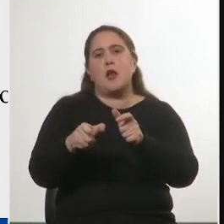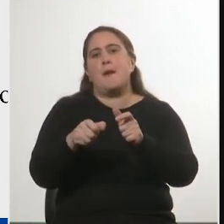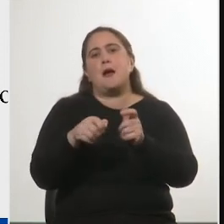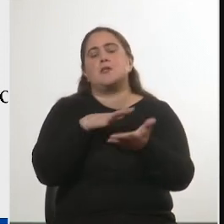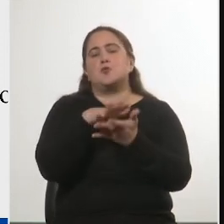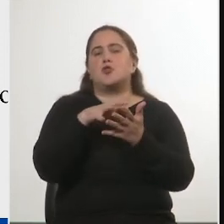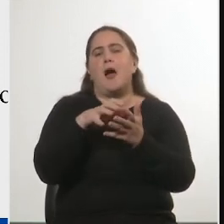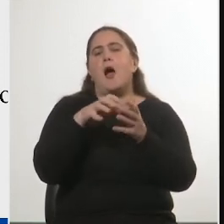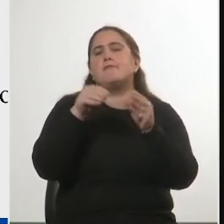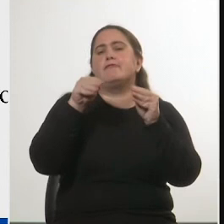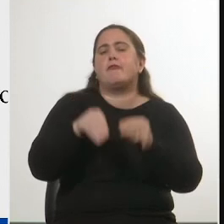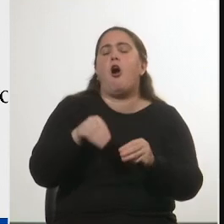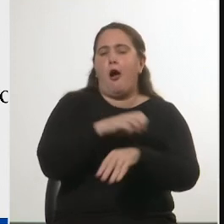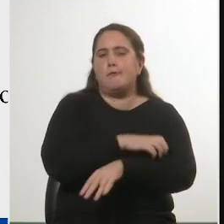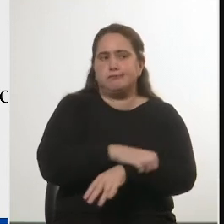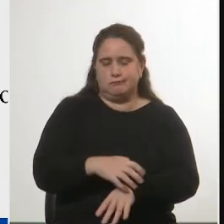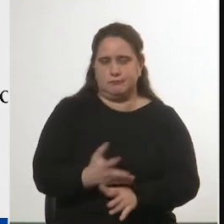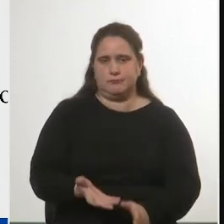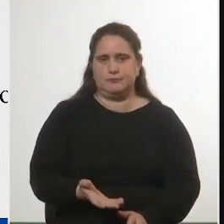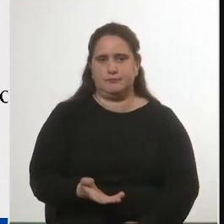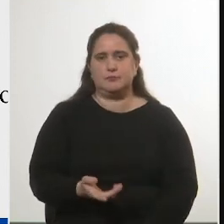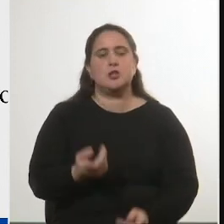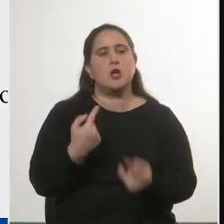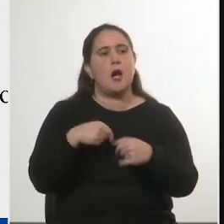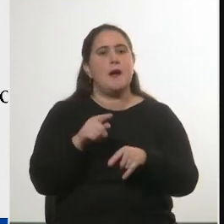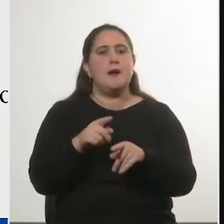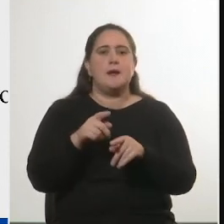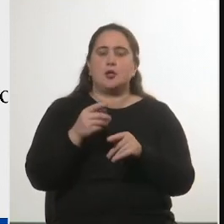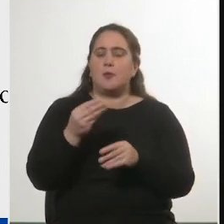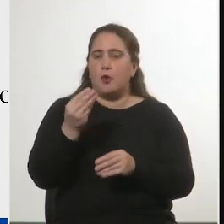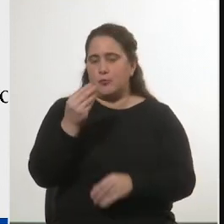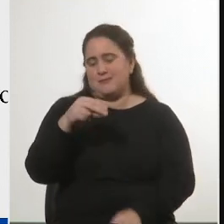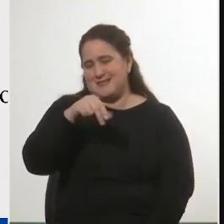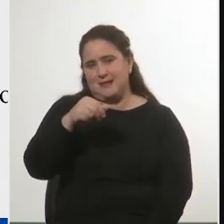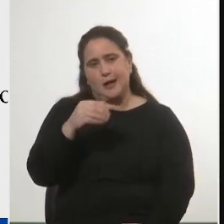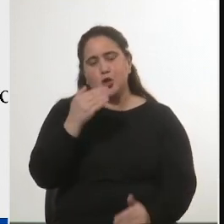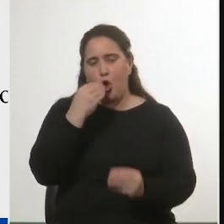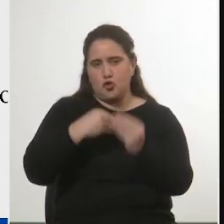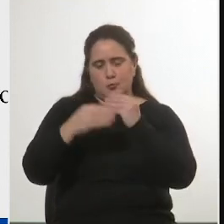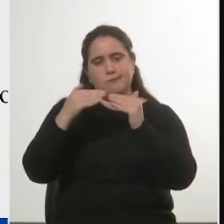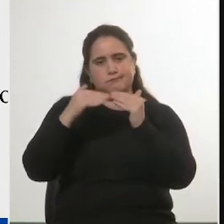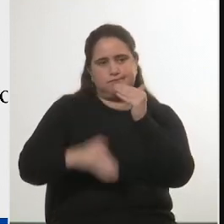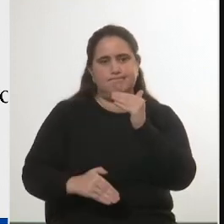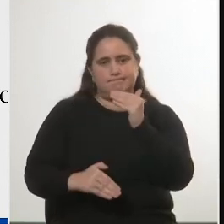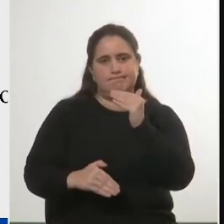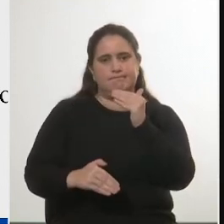vulnerable. Fuerte restricción del consumo de sodio,